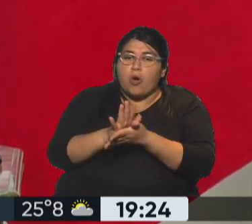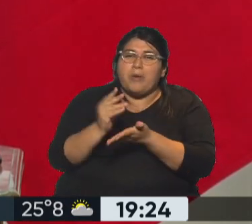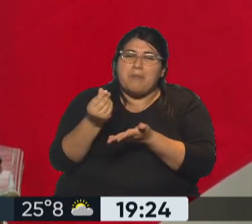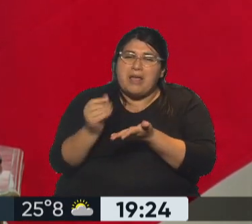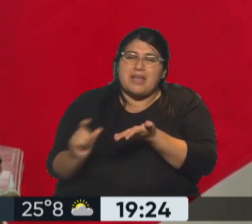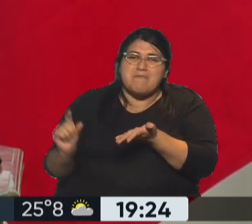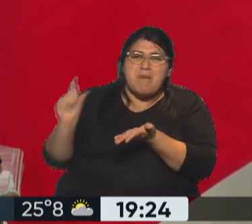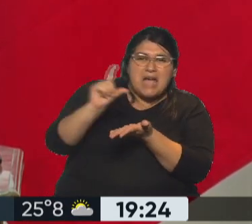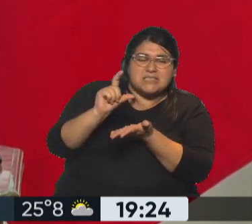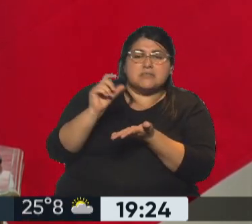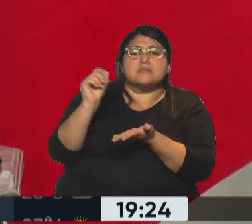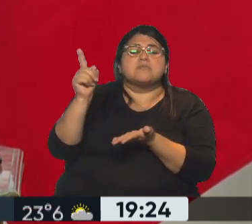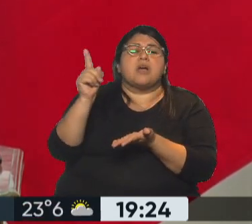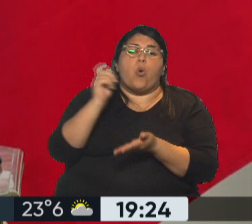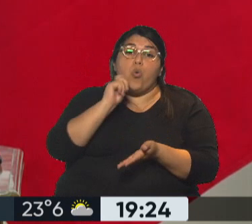pagando Ucrania.